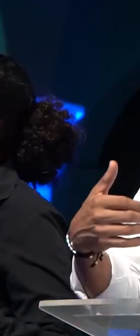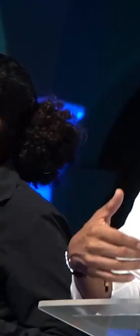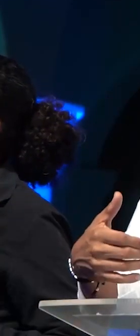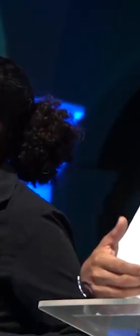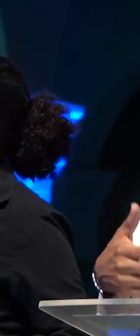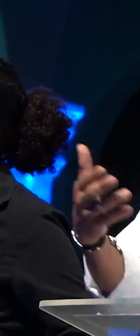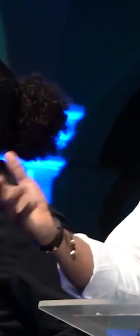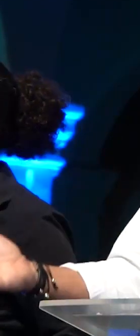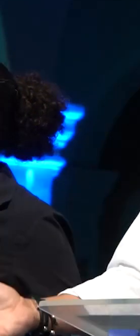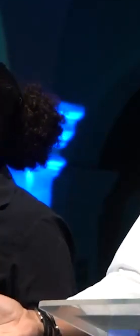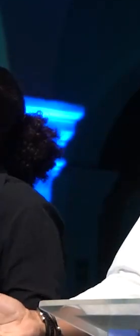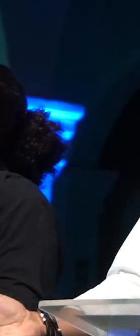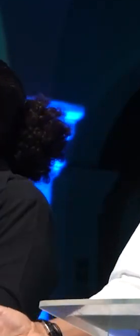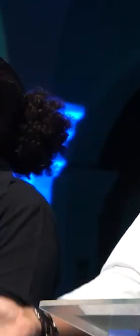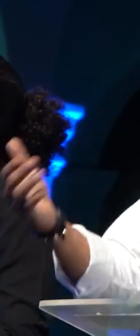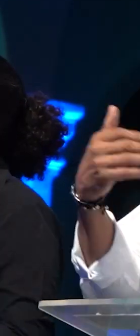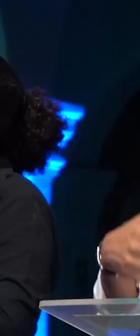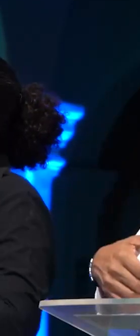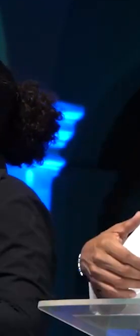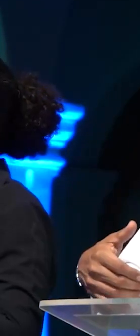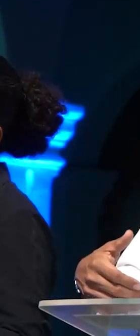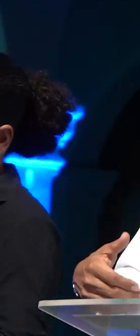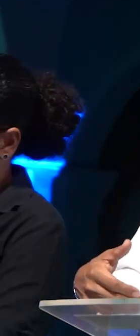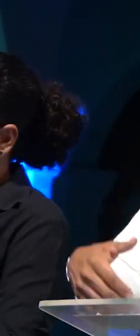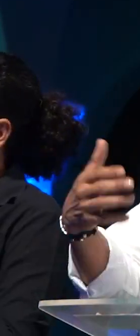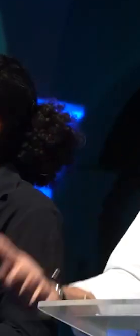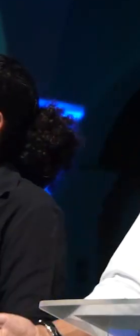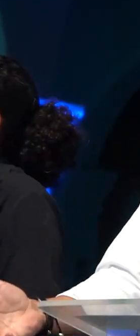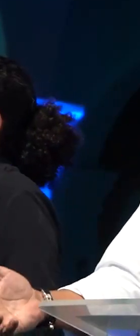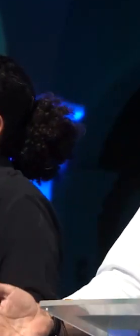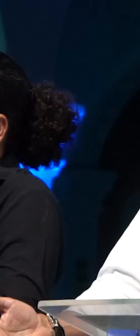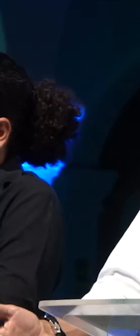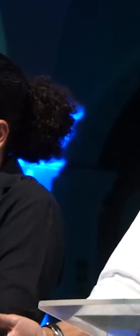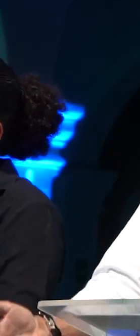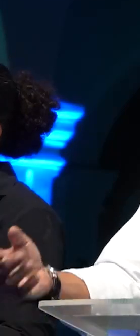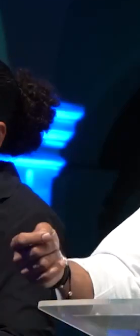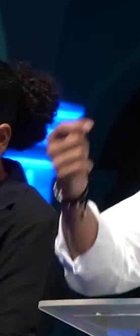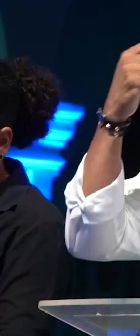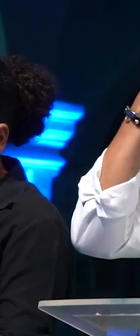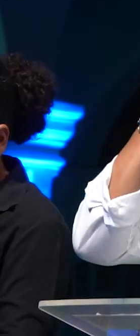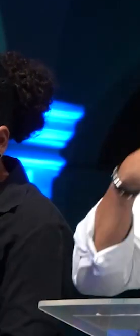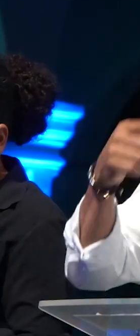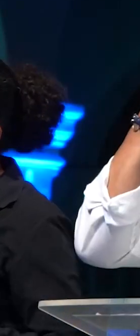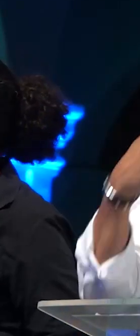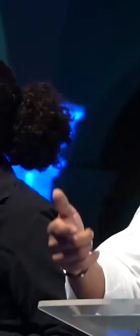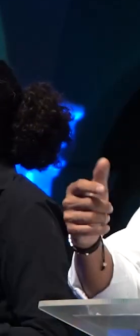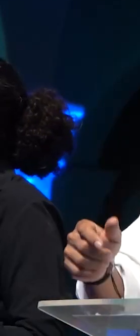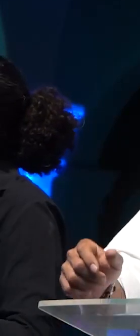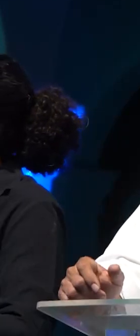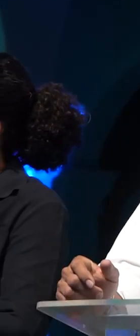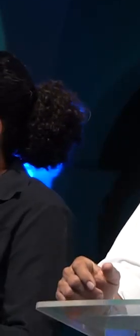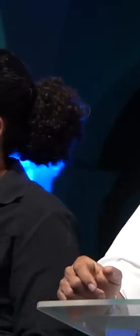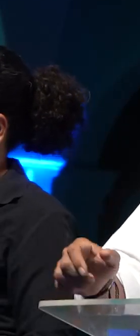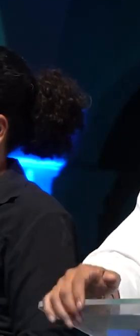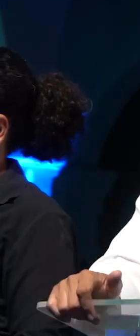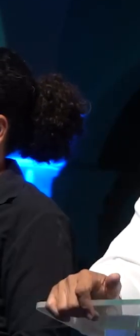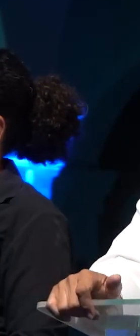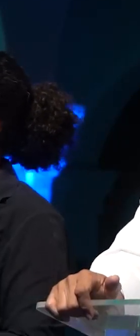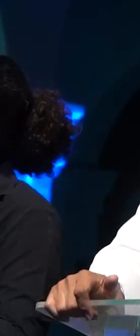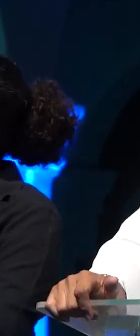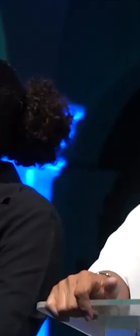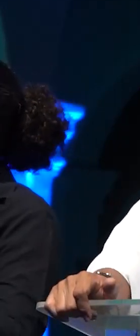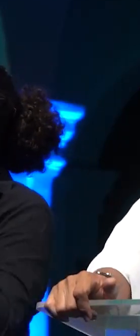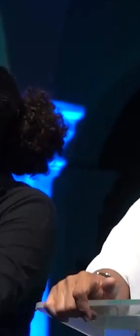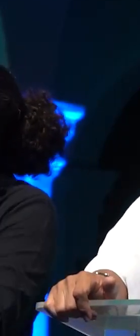verdadera inteligencia humana no es reemplazable. Quien se sienta amenazado con eso tiene problemas. Es de los que el discurso le sacó lágrimas.